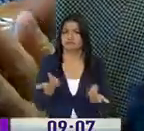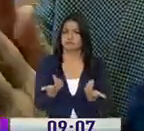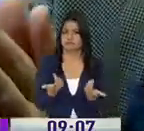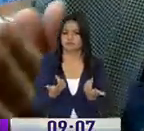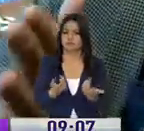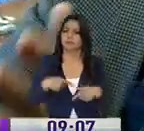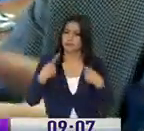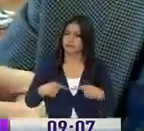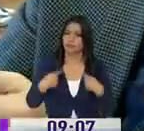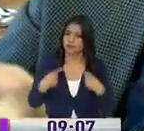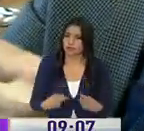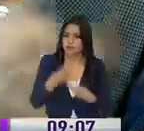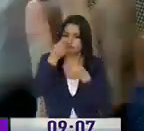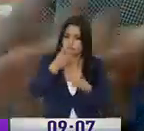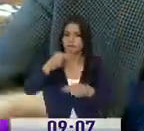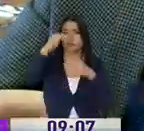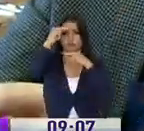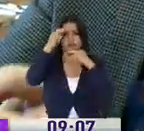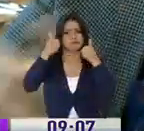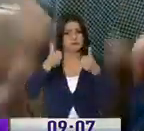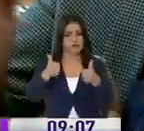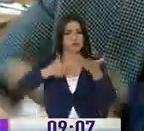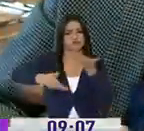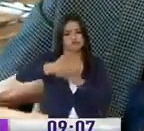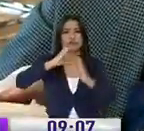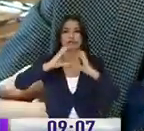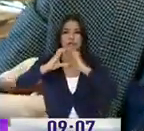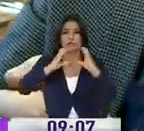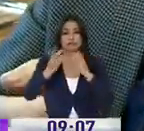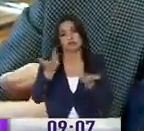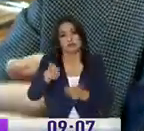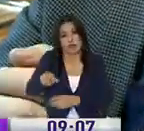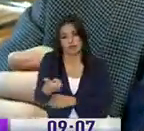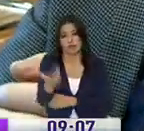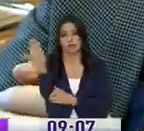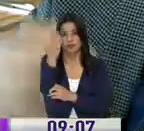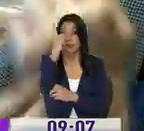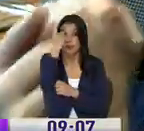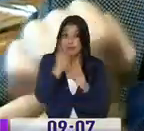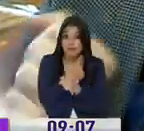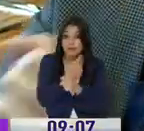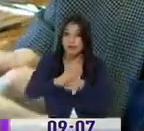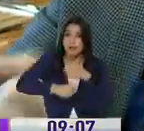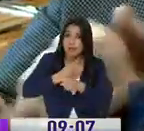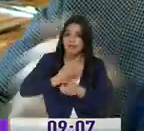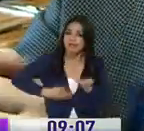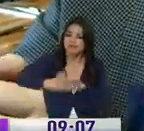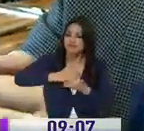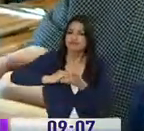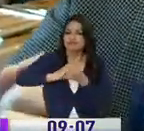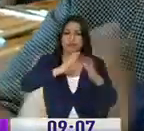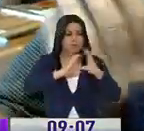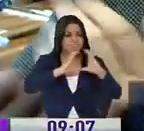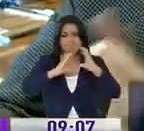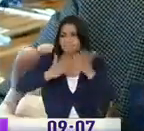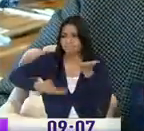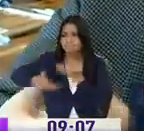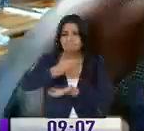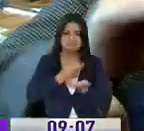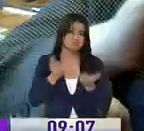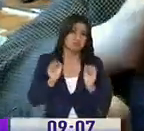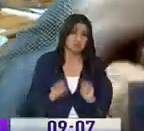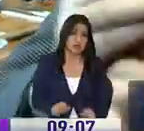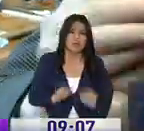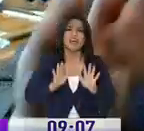trajín diario del informativo, de la comunicación de un canal de televisión, sino una vez al año fraternizar, conversar y